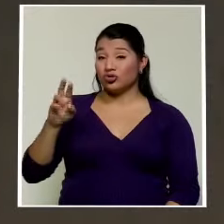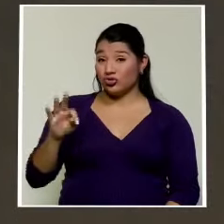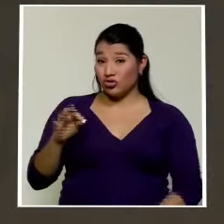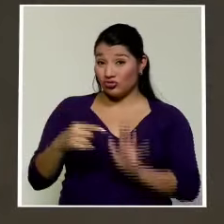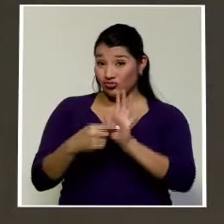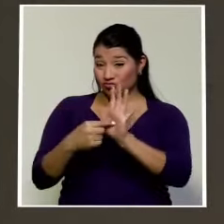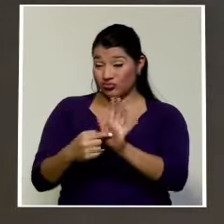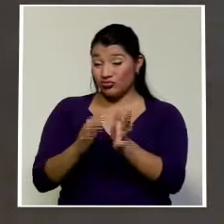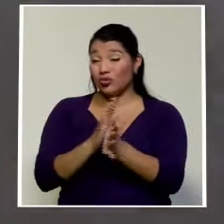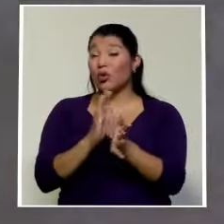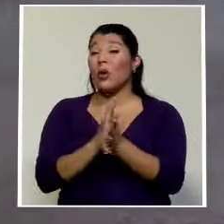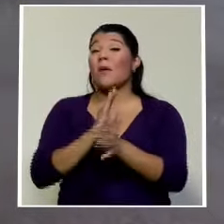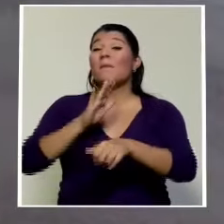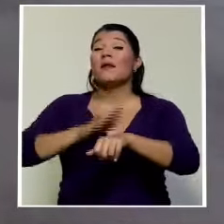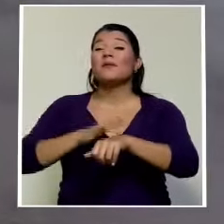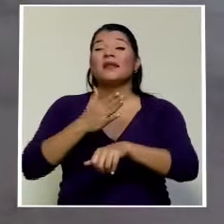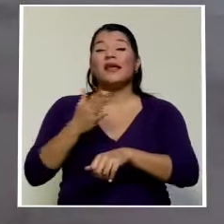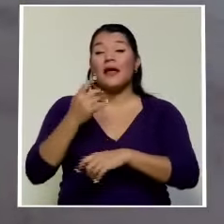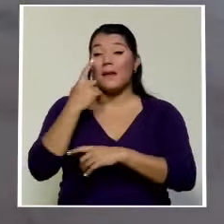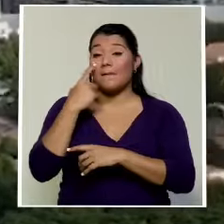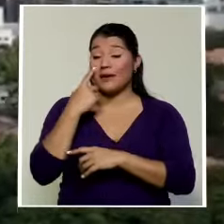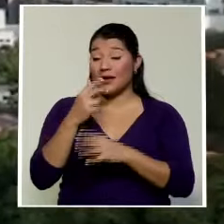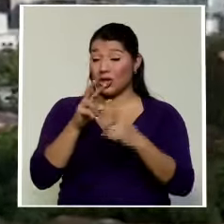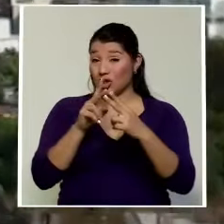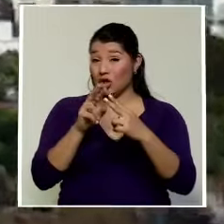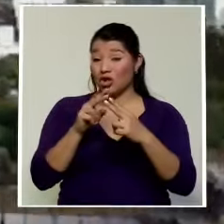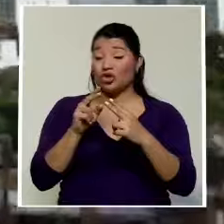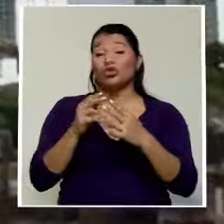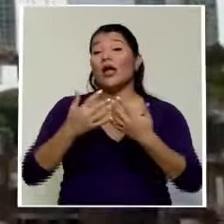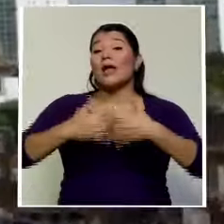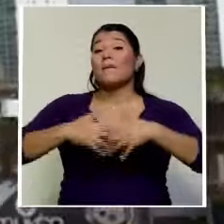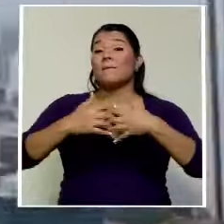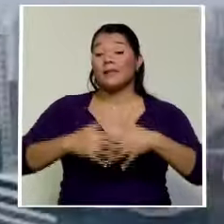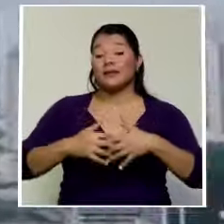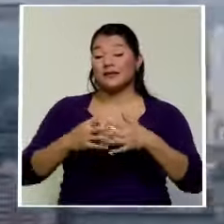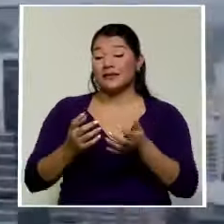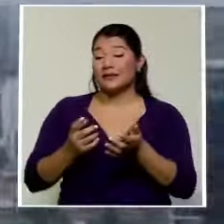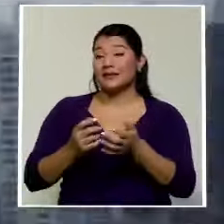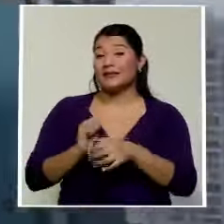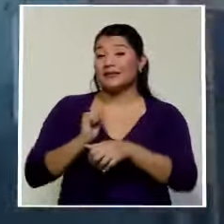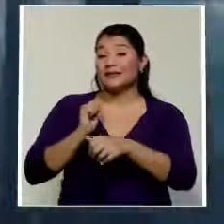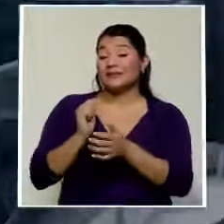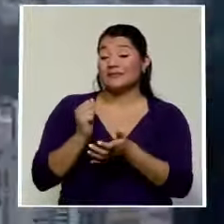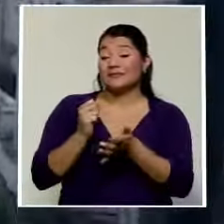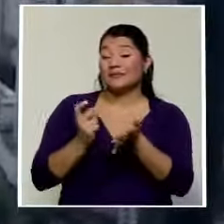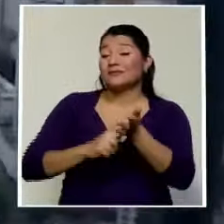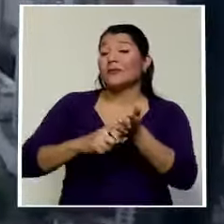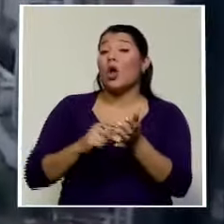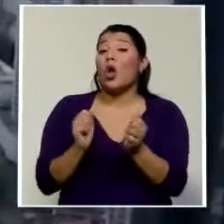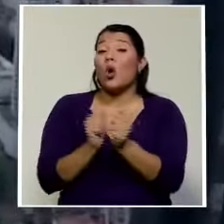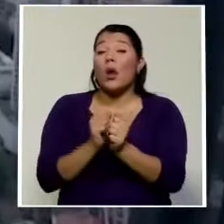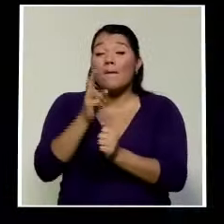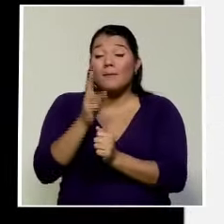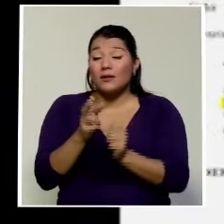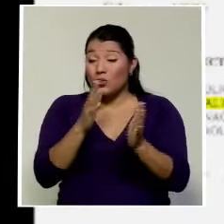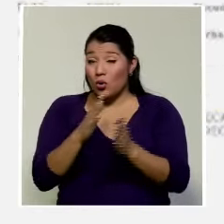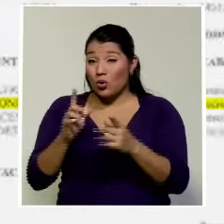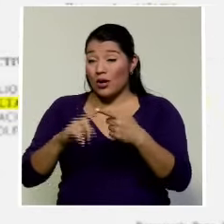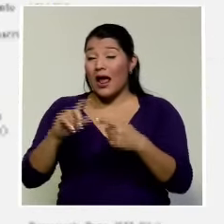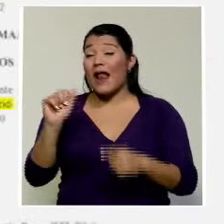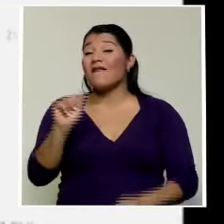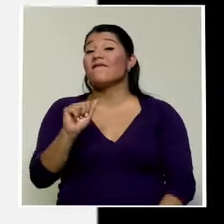que las dos sociedades fueron registradas con una misma estructura. Alfredo Bolio Pérez aparecía